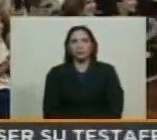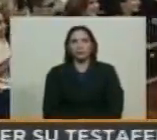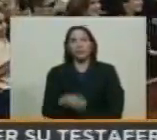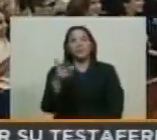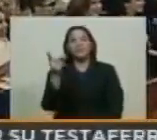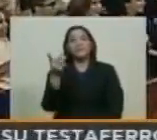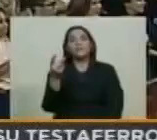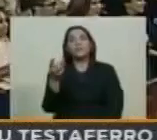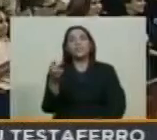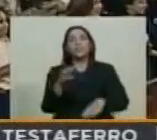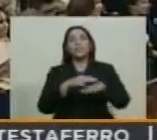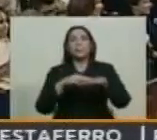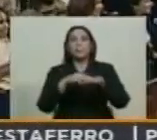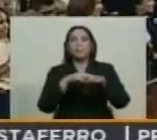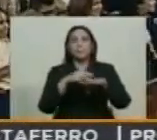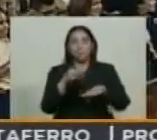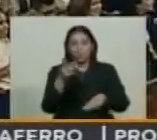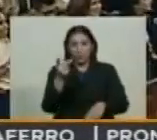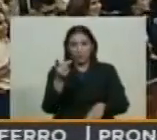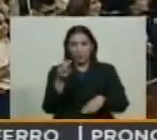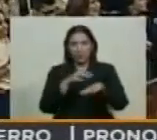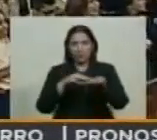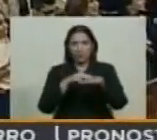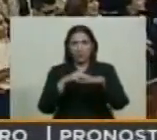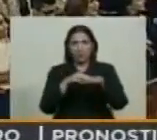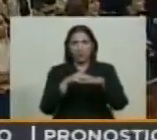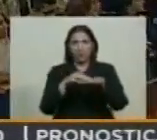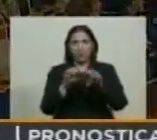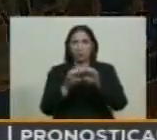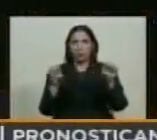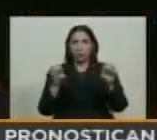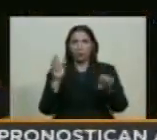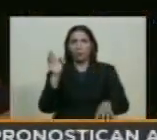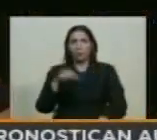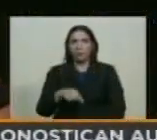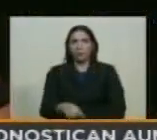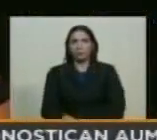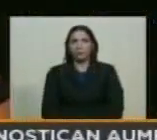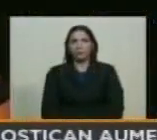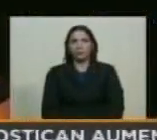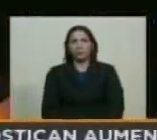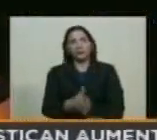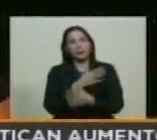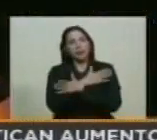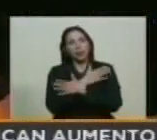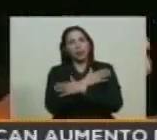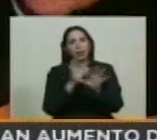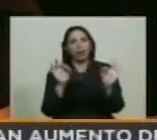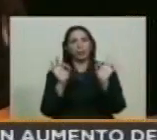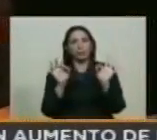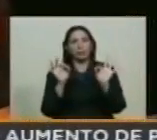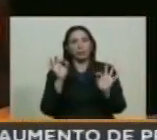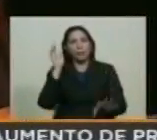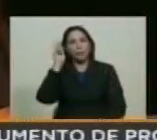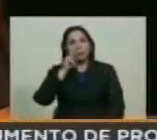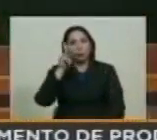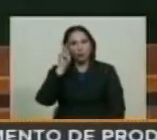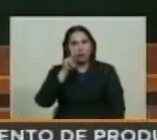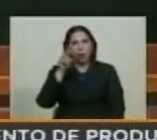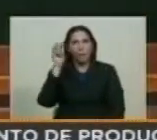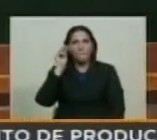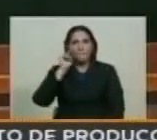Viceministras que hoy nos acompañan también. Y desde acá, un saludo muy especial a los maestros y profesores